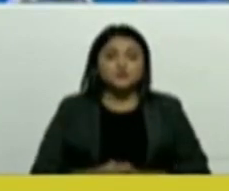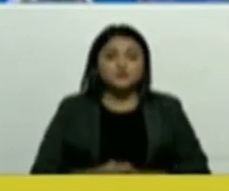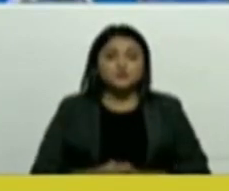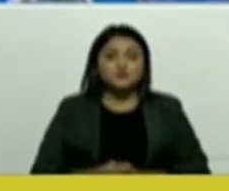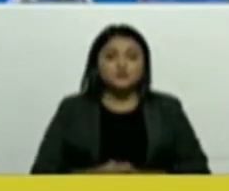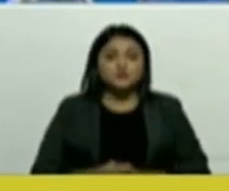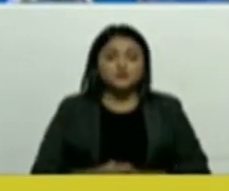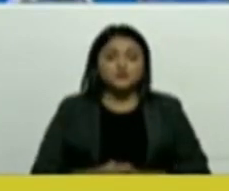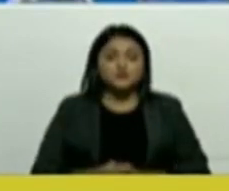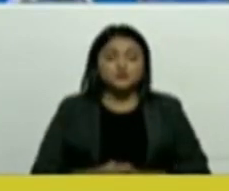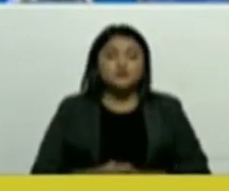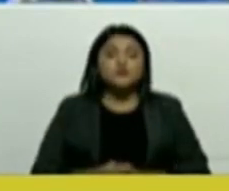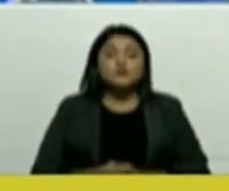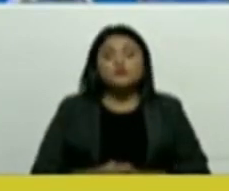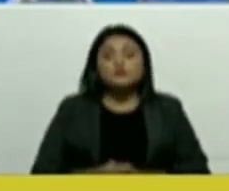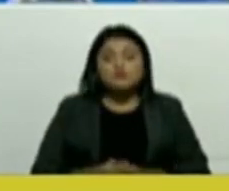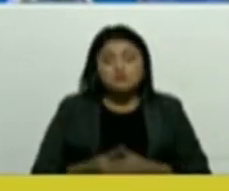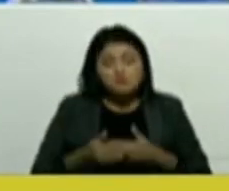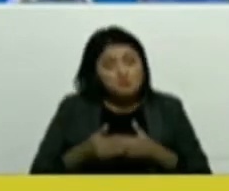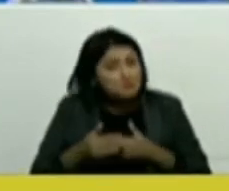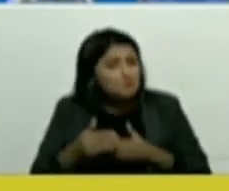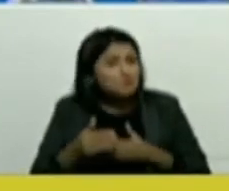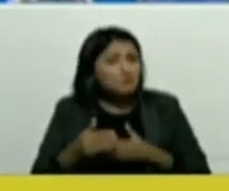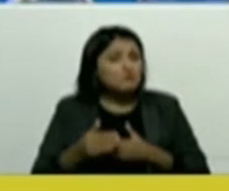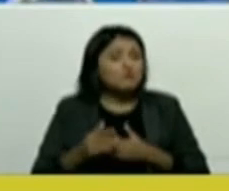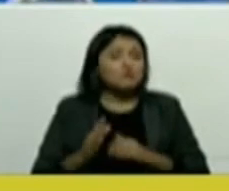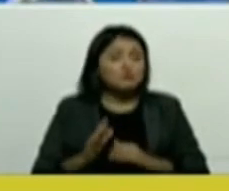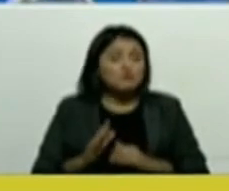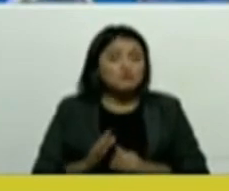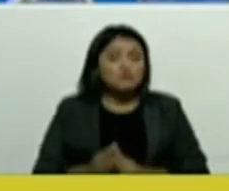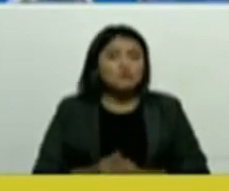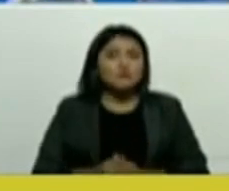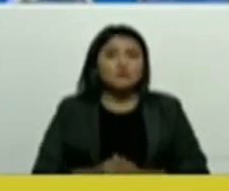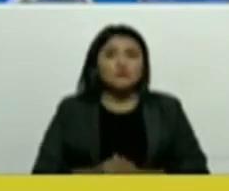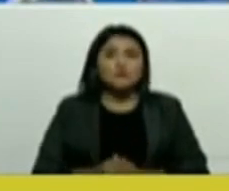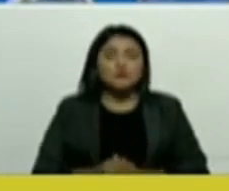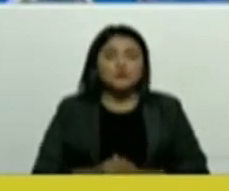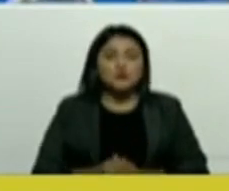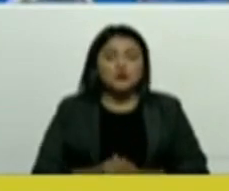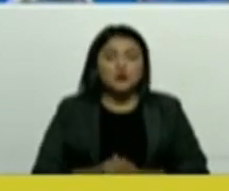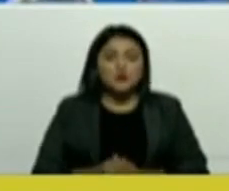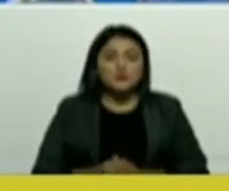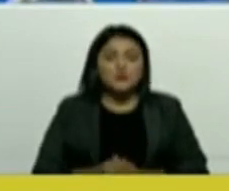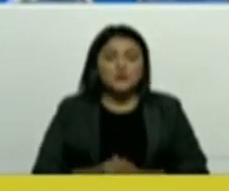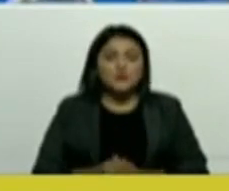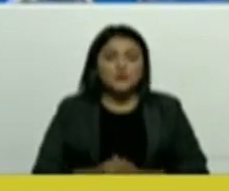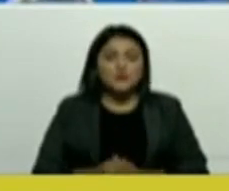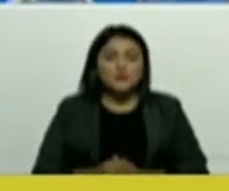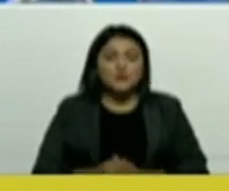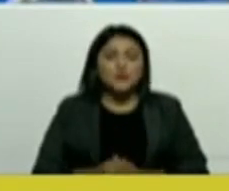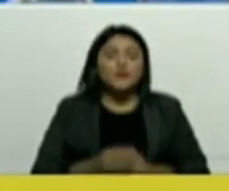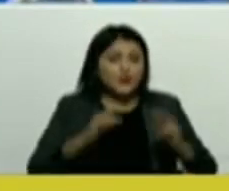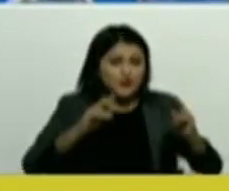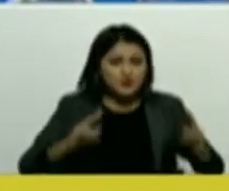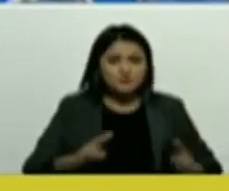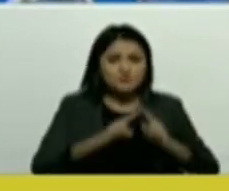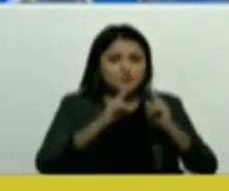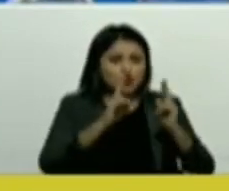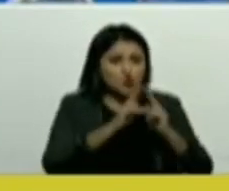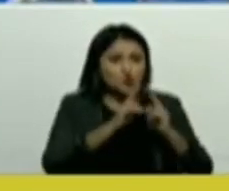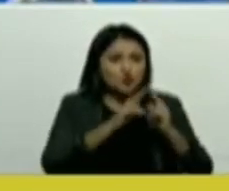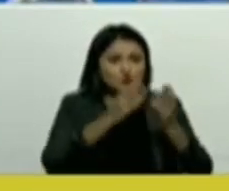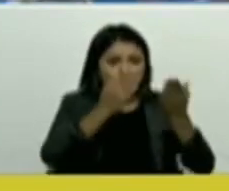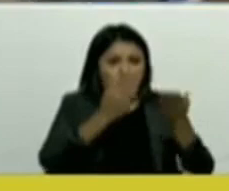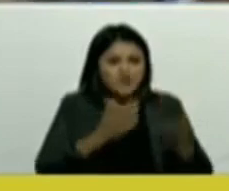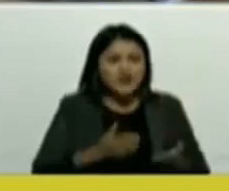Shortly thereafter, poco después, I met my comrade Hugo Chávez.